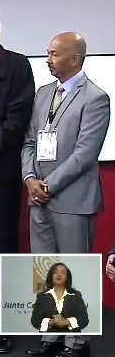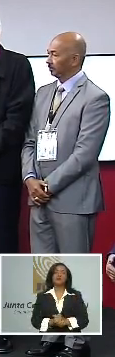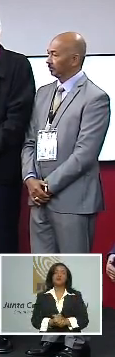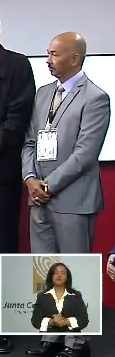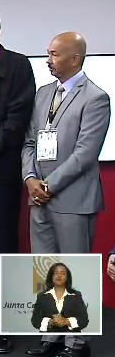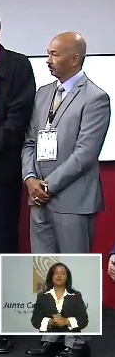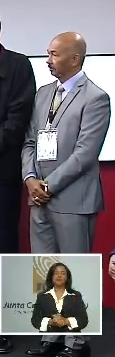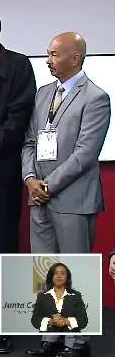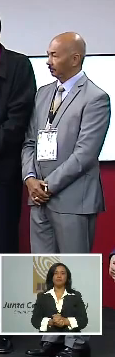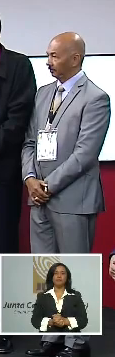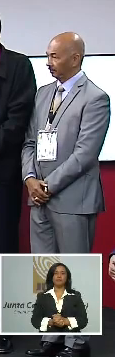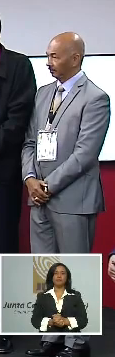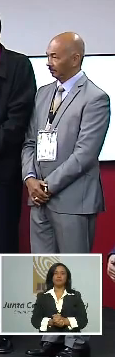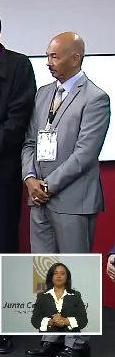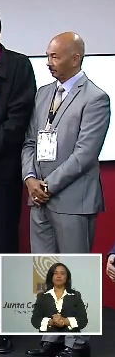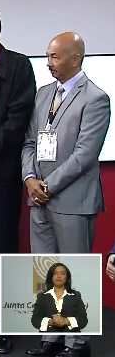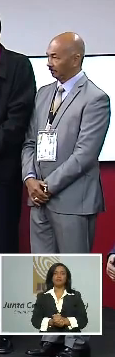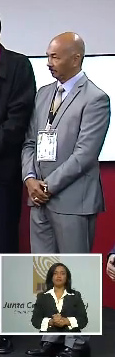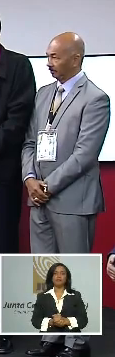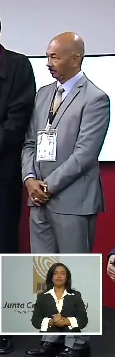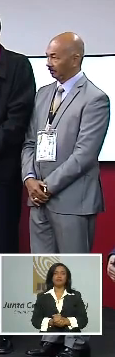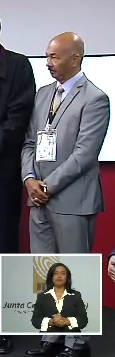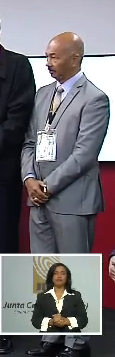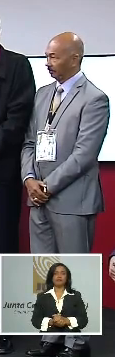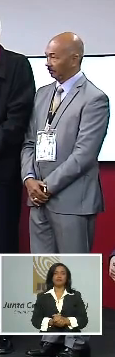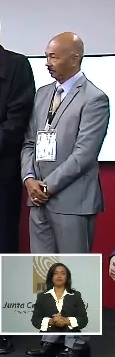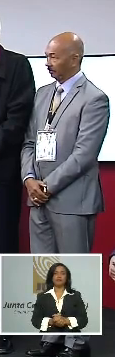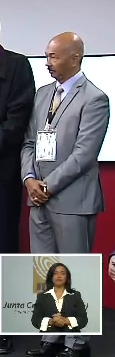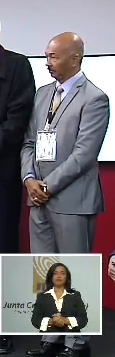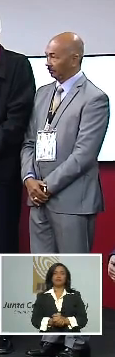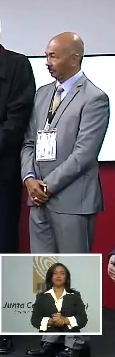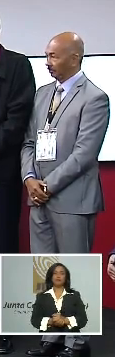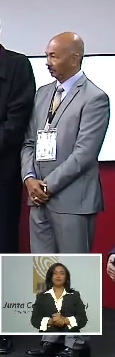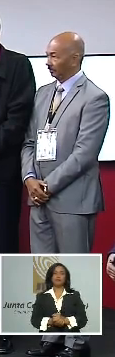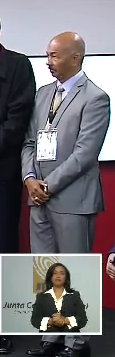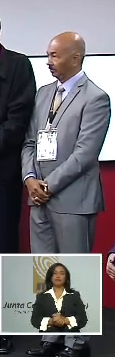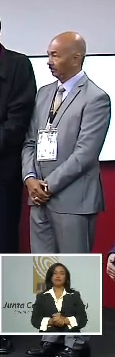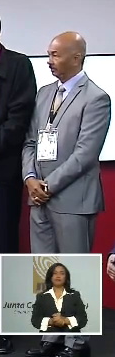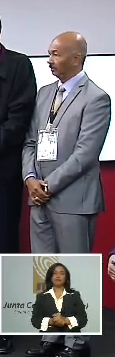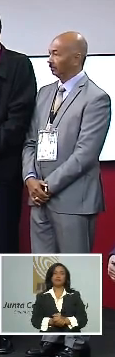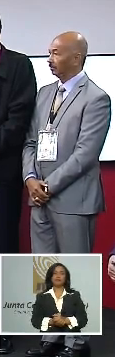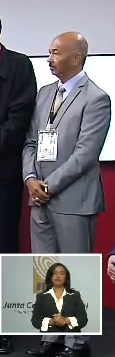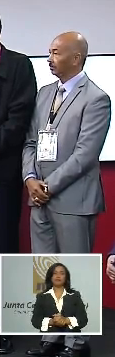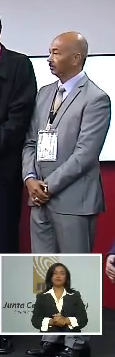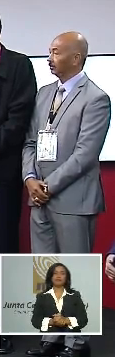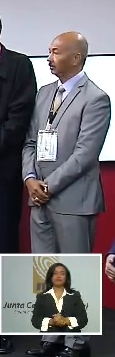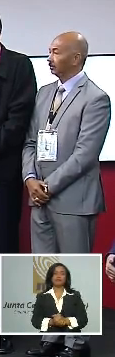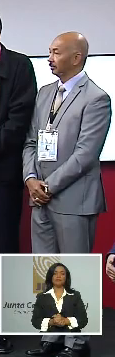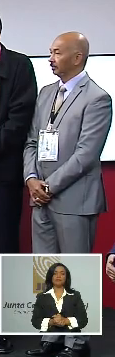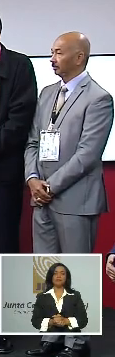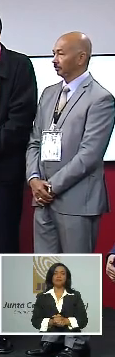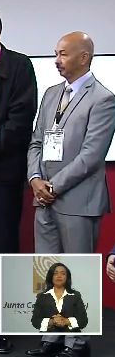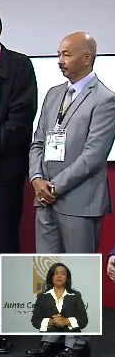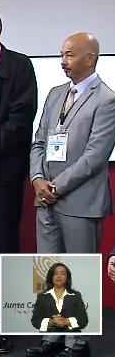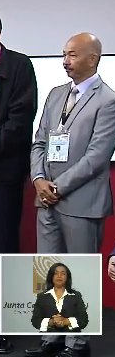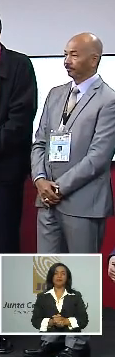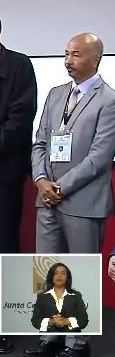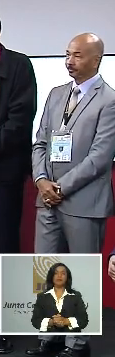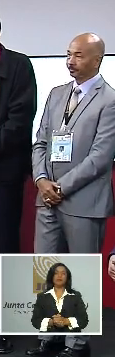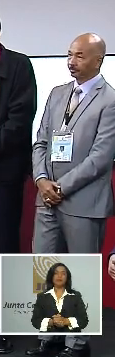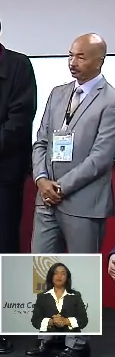Que componían el 62% del universo de votantes. Si son exitosas estas elecciones, si son lo